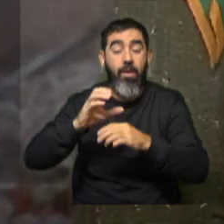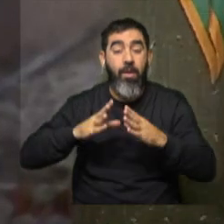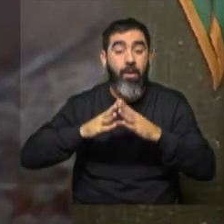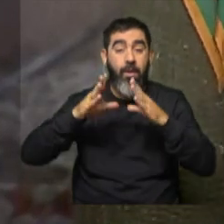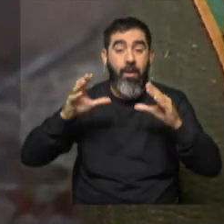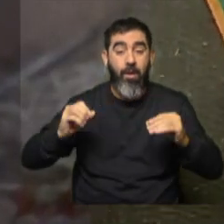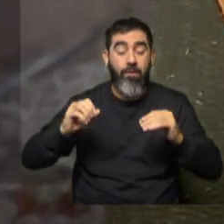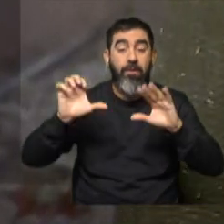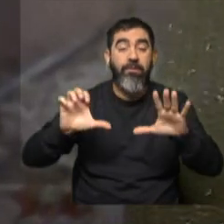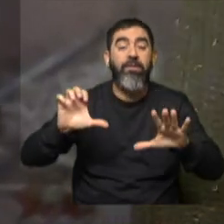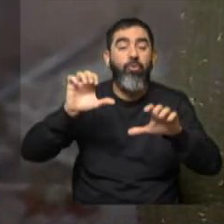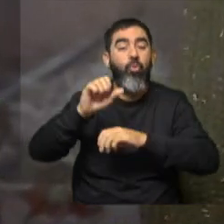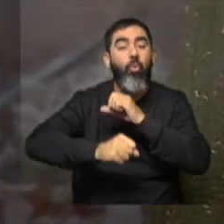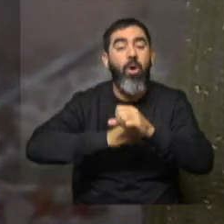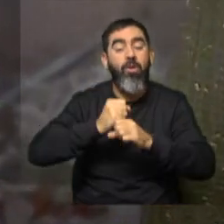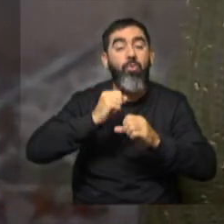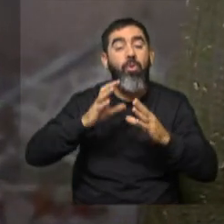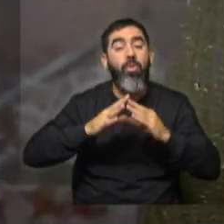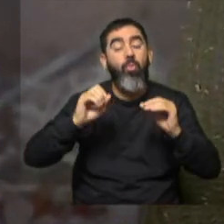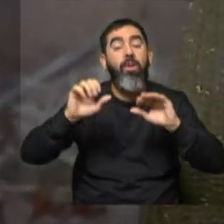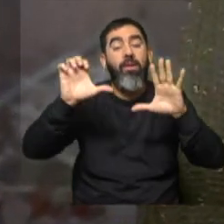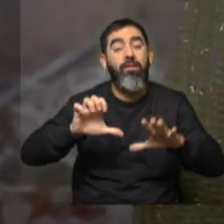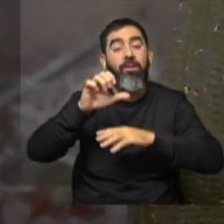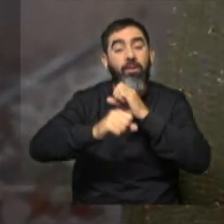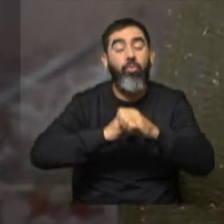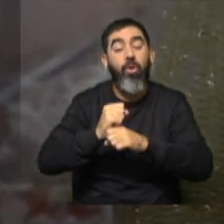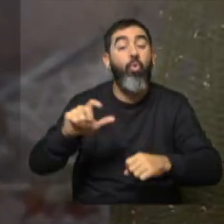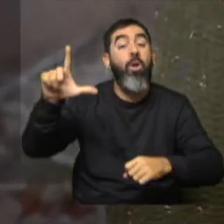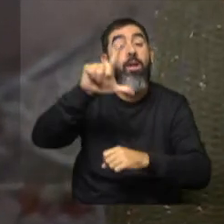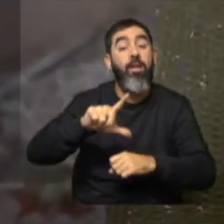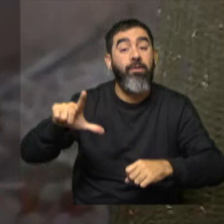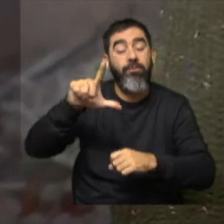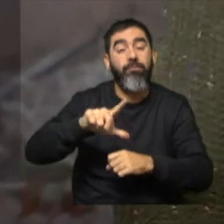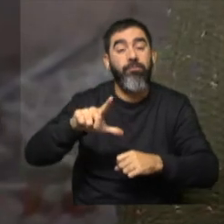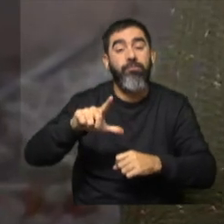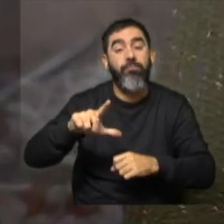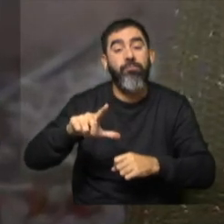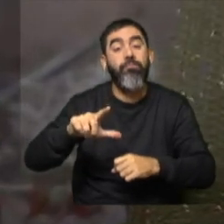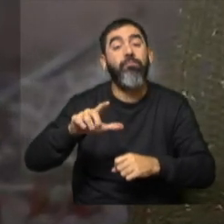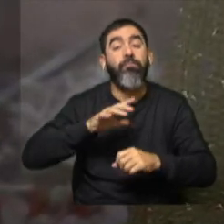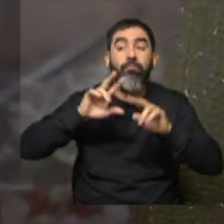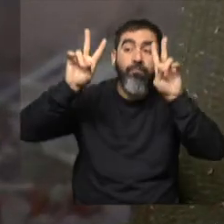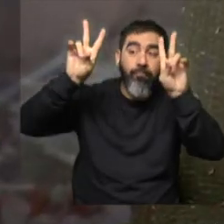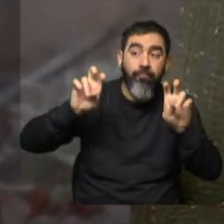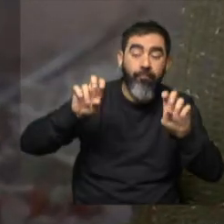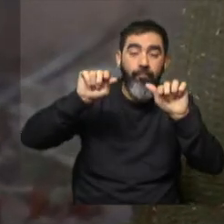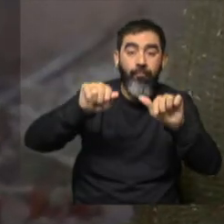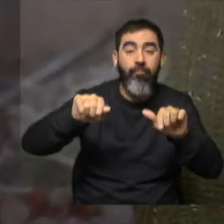los sextos años en la escuela y los sextos años del liceo tienen como tema